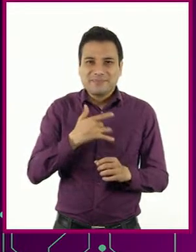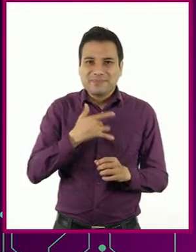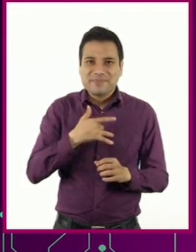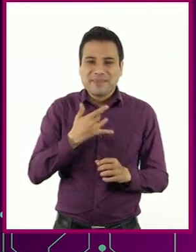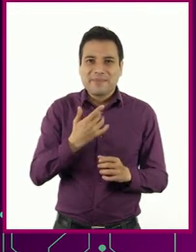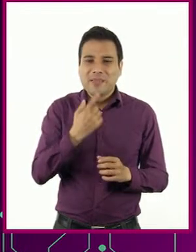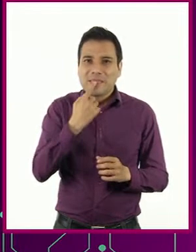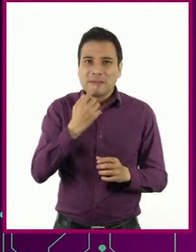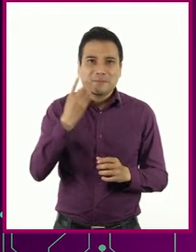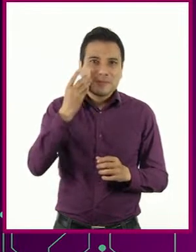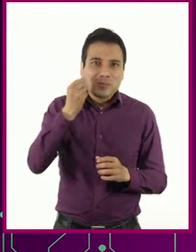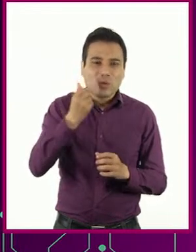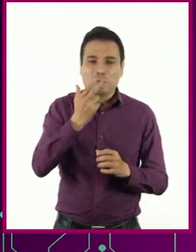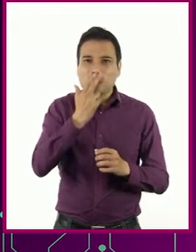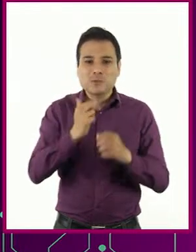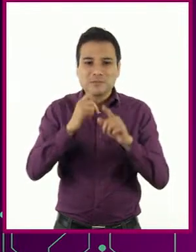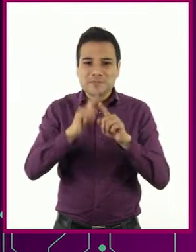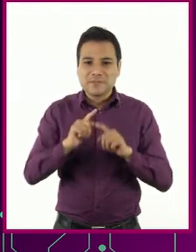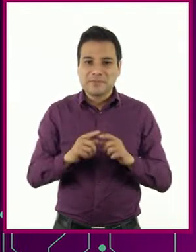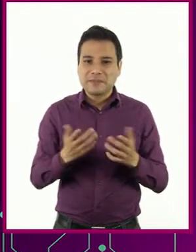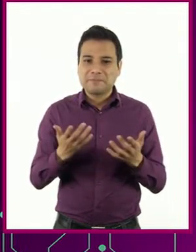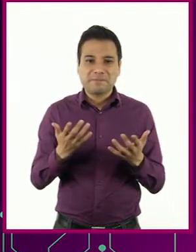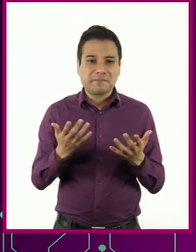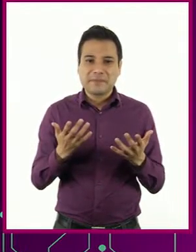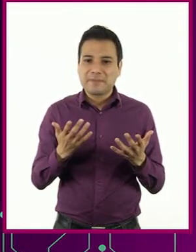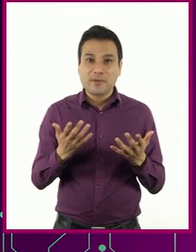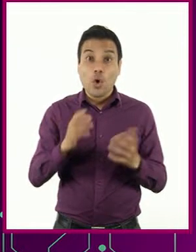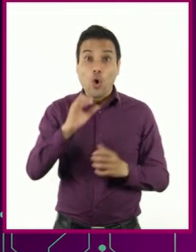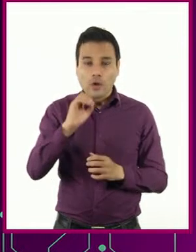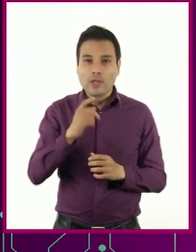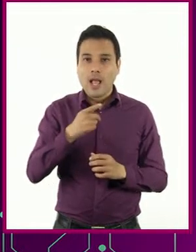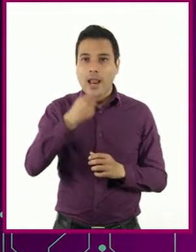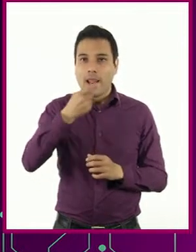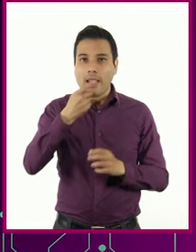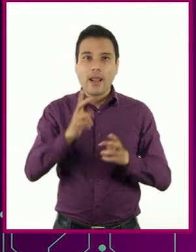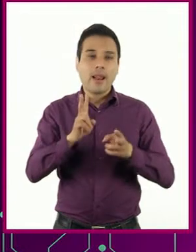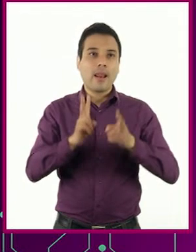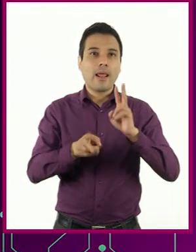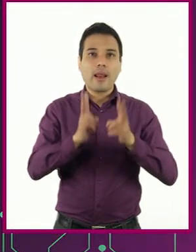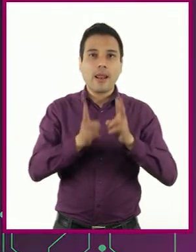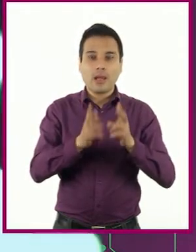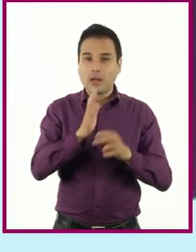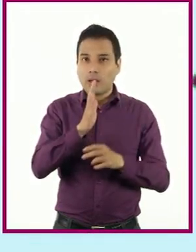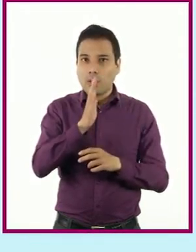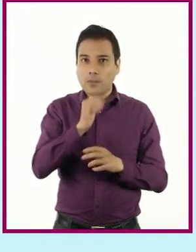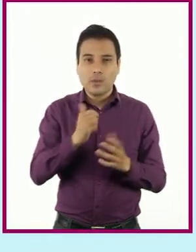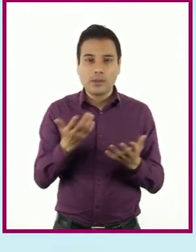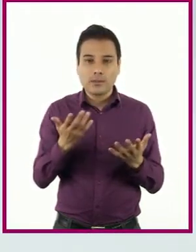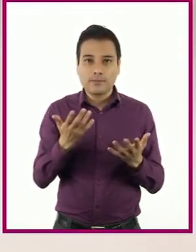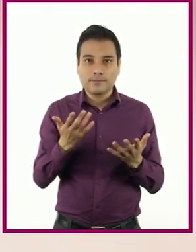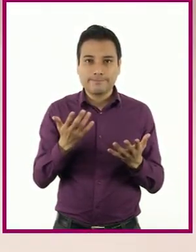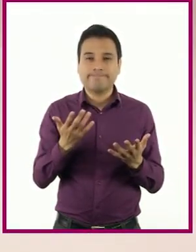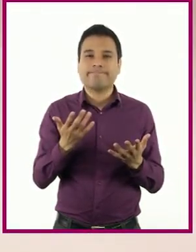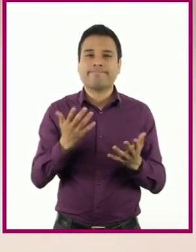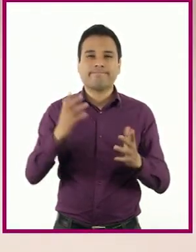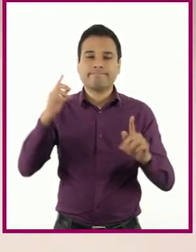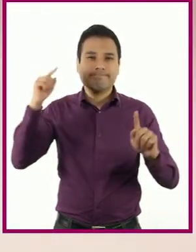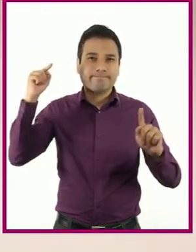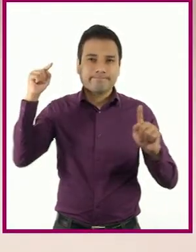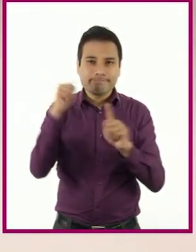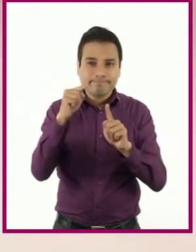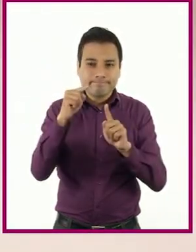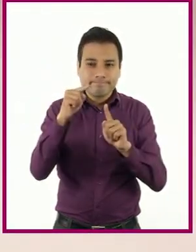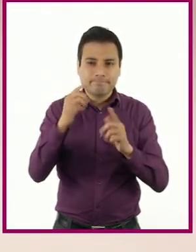incluso afectar la dicción. O sea, la forma en que se pronuncian las palabras. En conclusión, se pueden ver